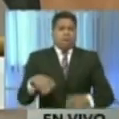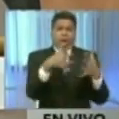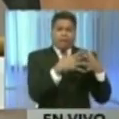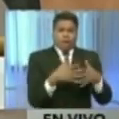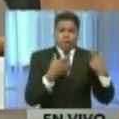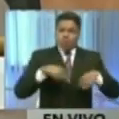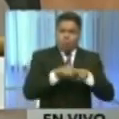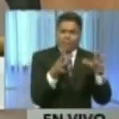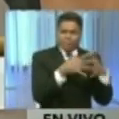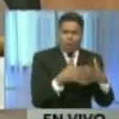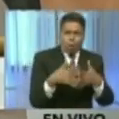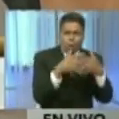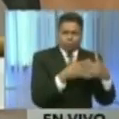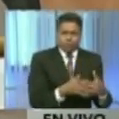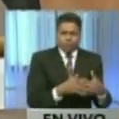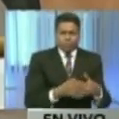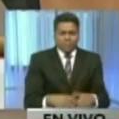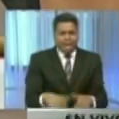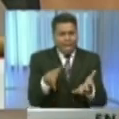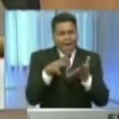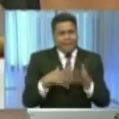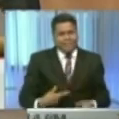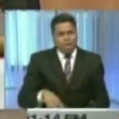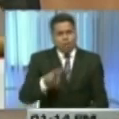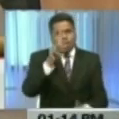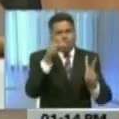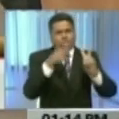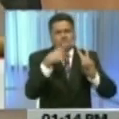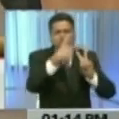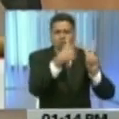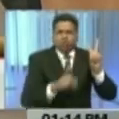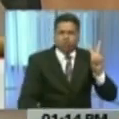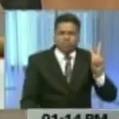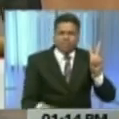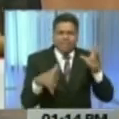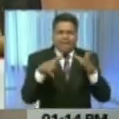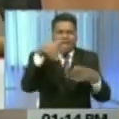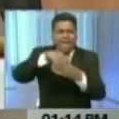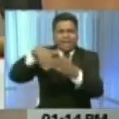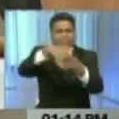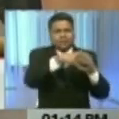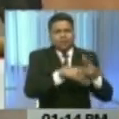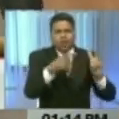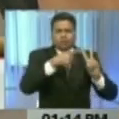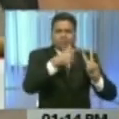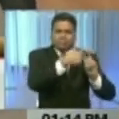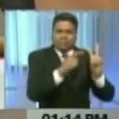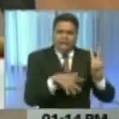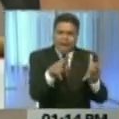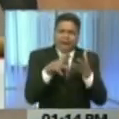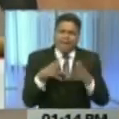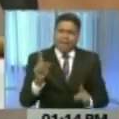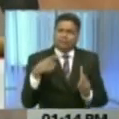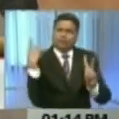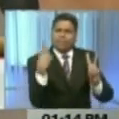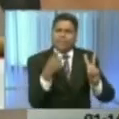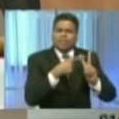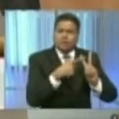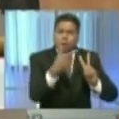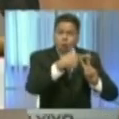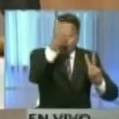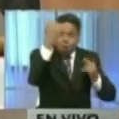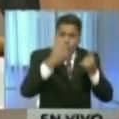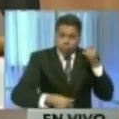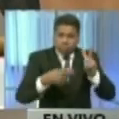procesos electorales que se han dado en Venezuela en los últimos 17 años. Y con la última elección que ganaron, pues se